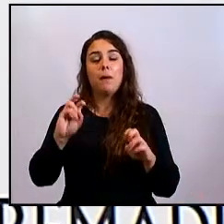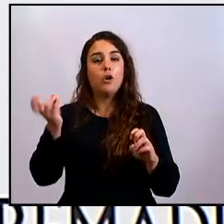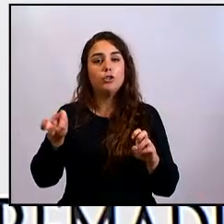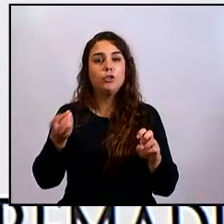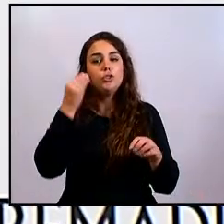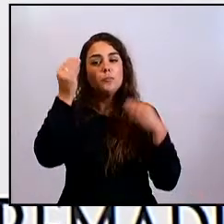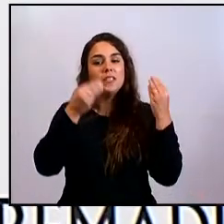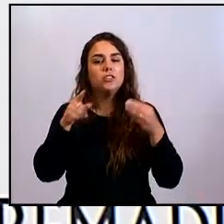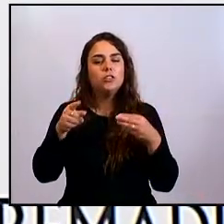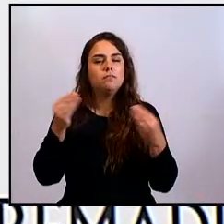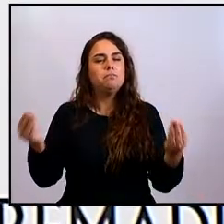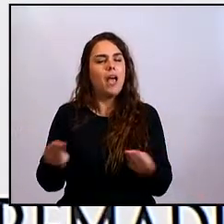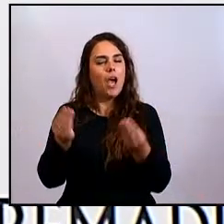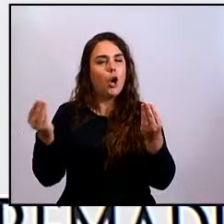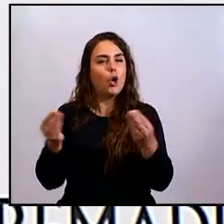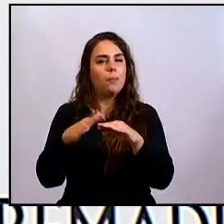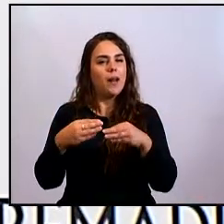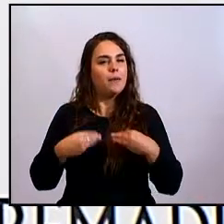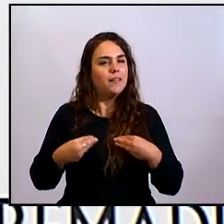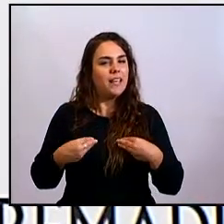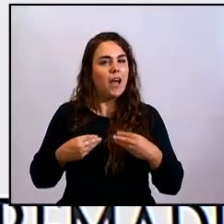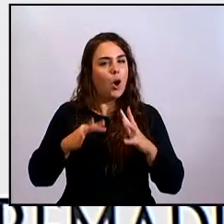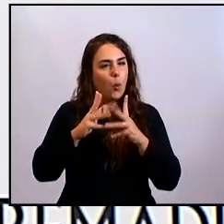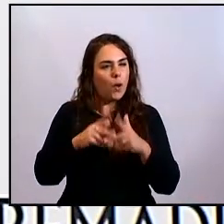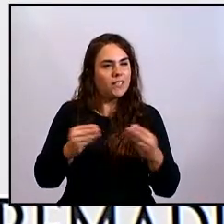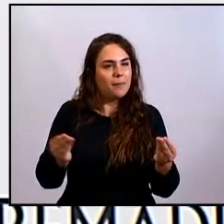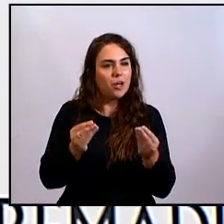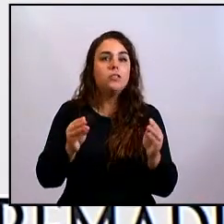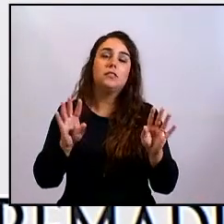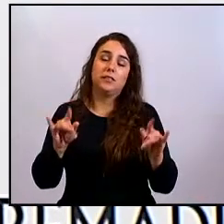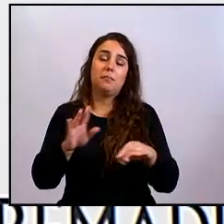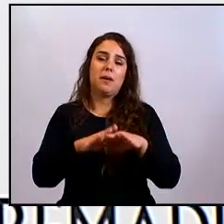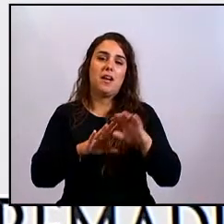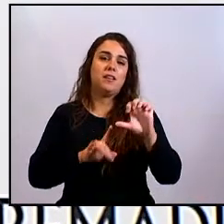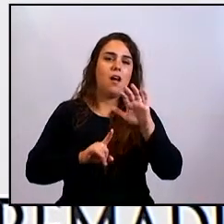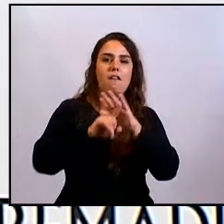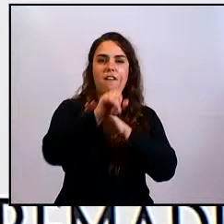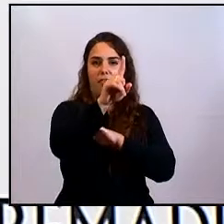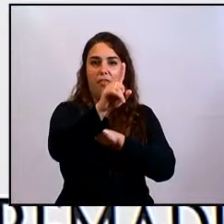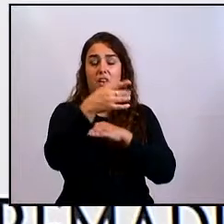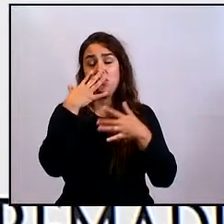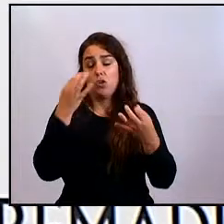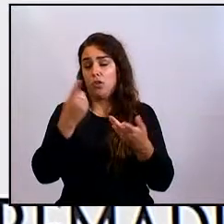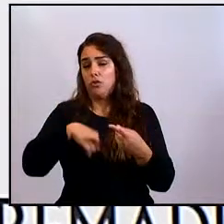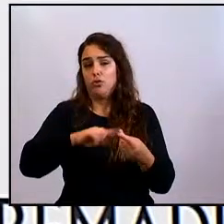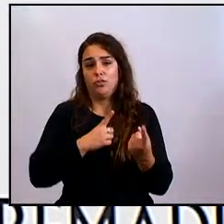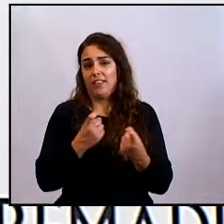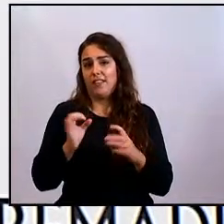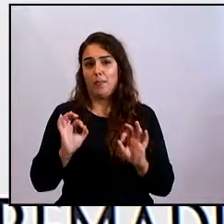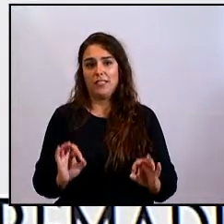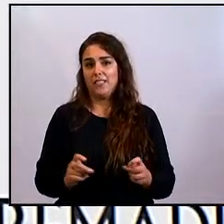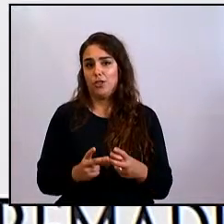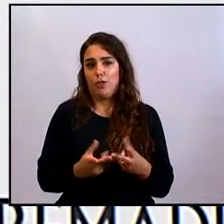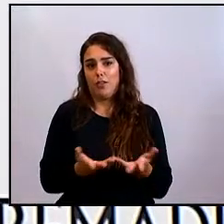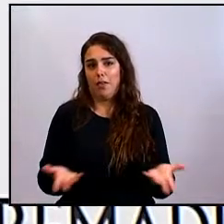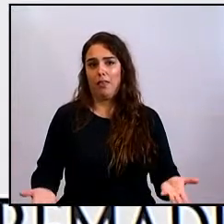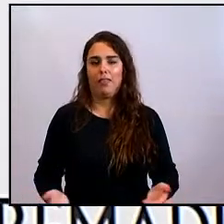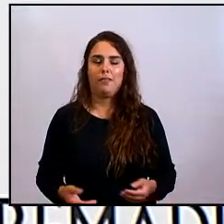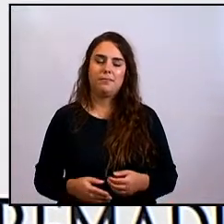entendíamos que podían contribuir a mejorar las cuentas y a seguir avanzando entre todos, que yo creo que es lo que necesita nuestra sociedad.